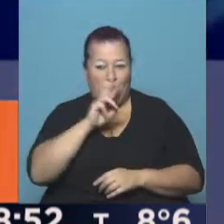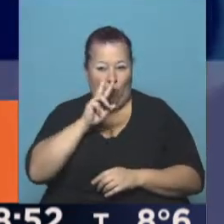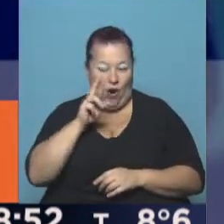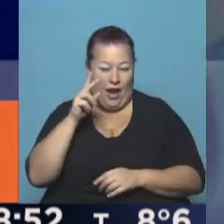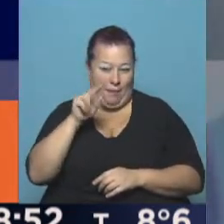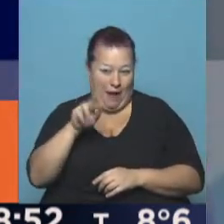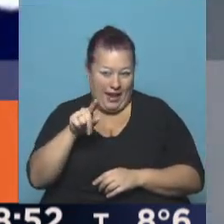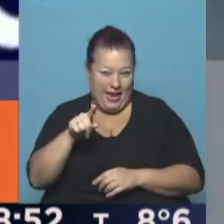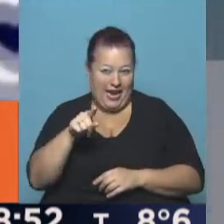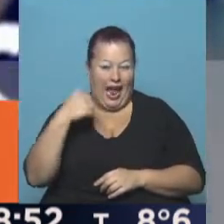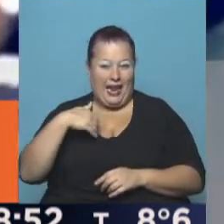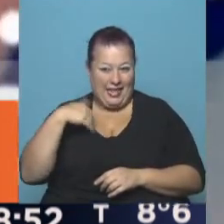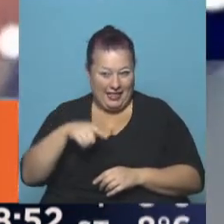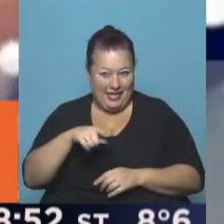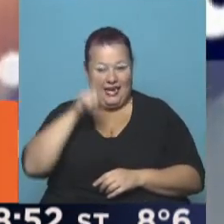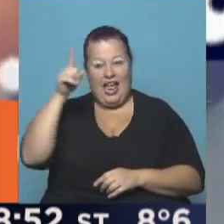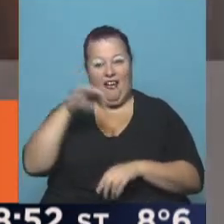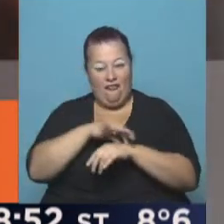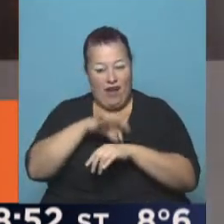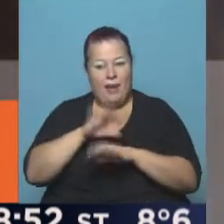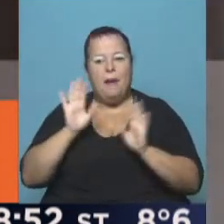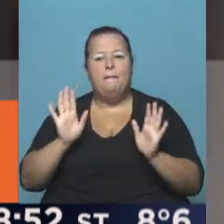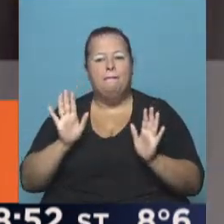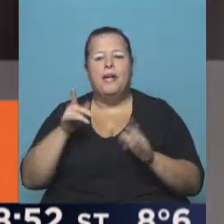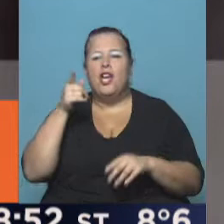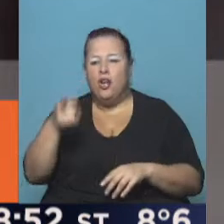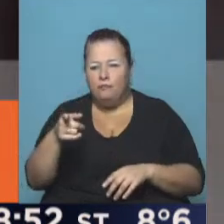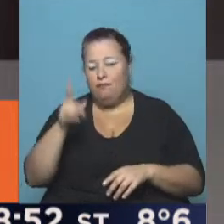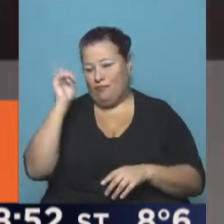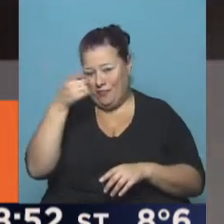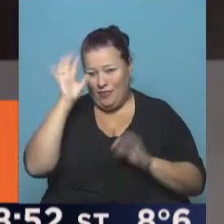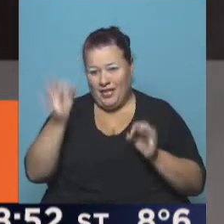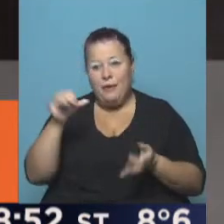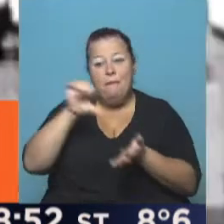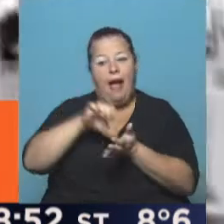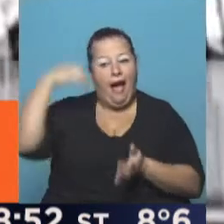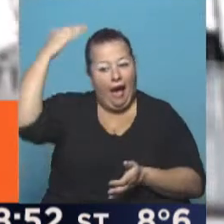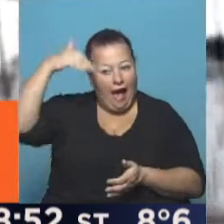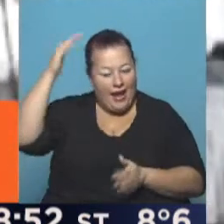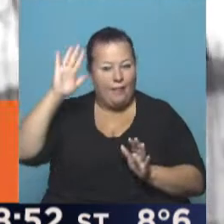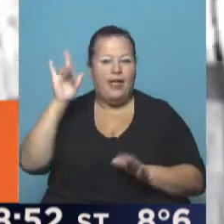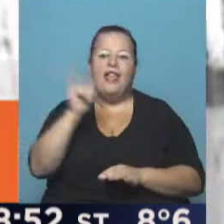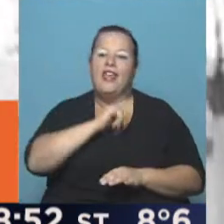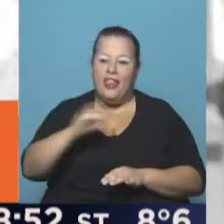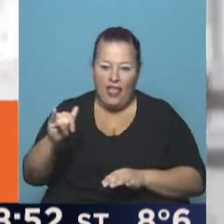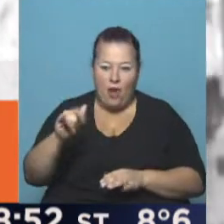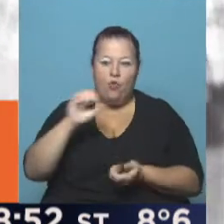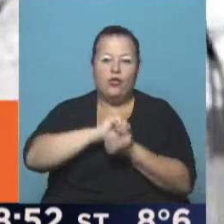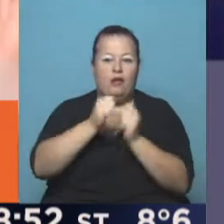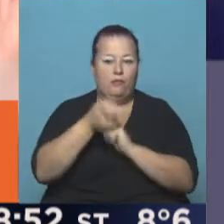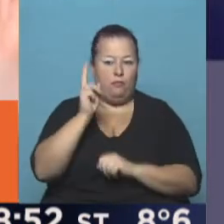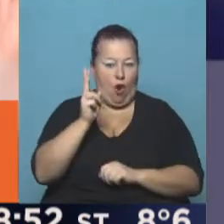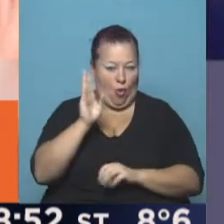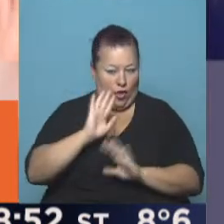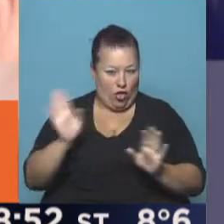la pareja de la argentina enferma. Pero allí, y como saben ustedes, en los países árabes se denuncia la homosexualidad como